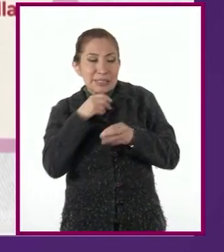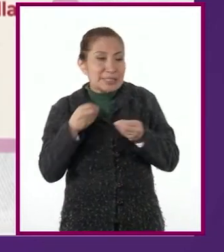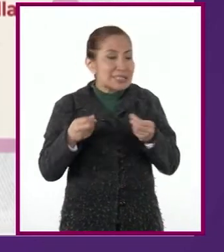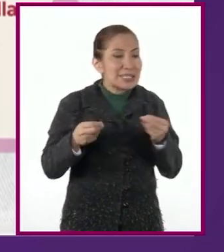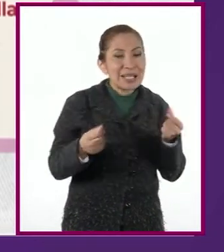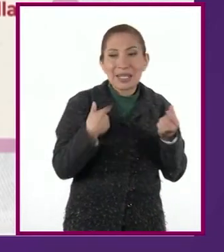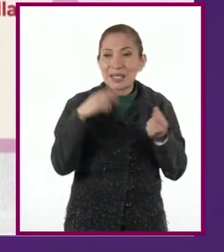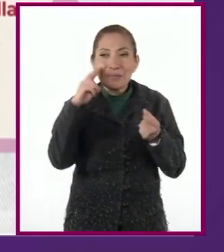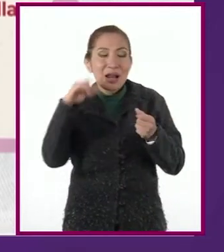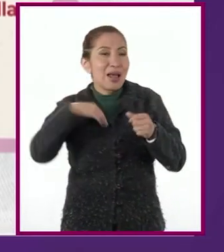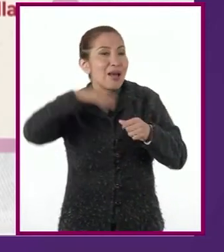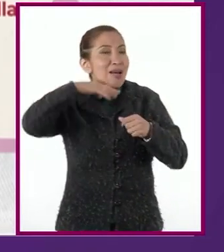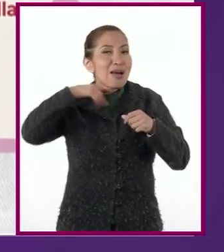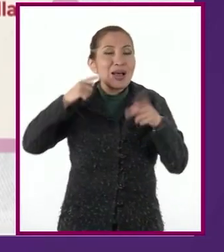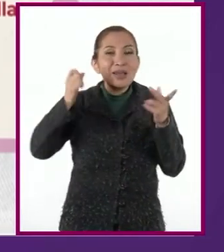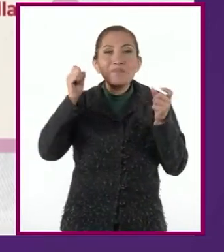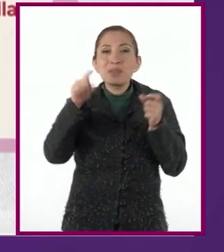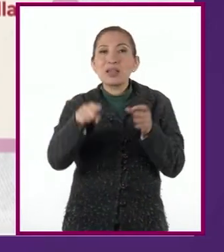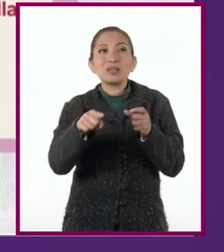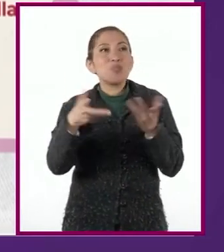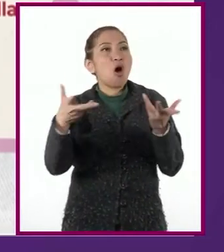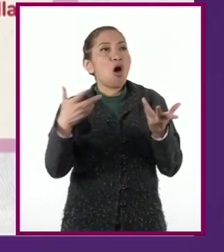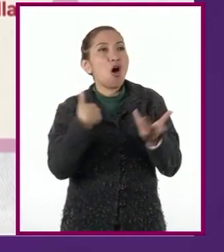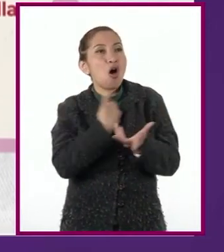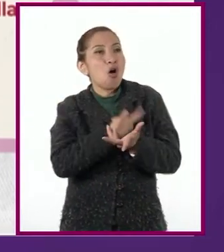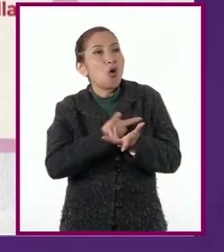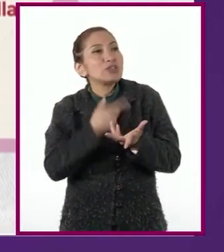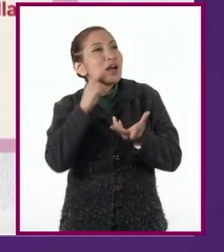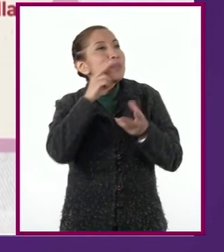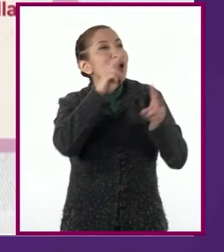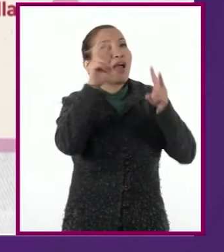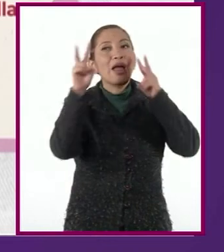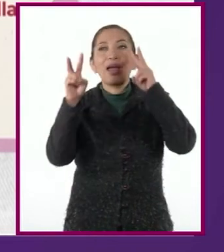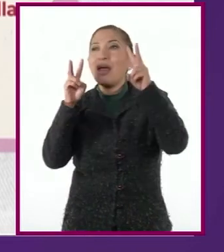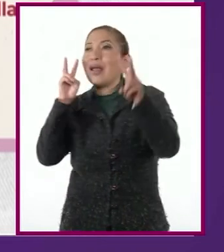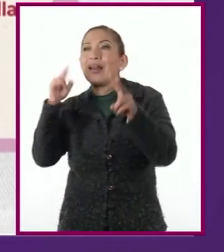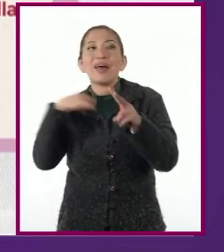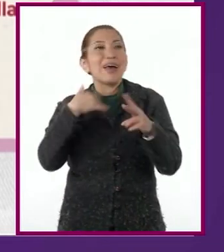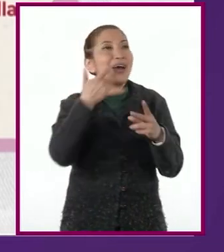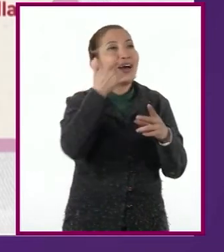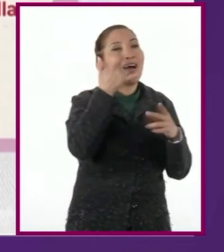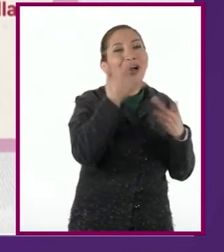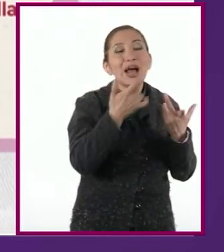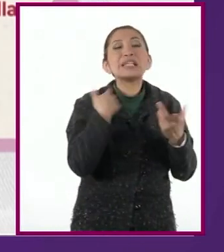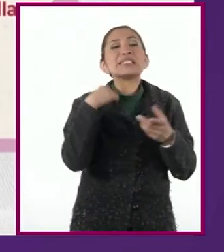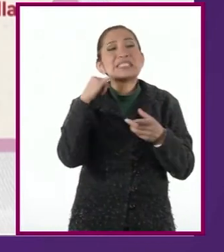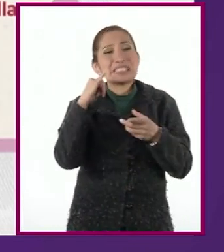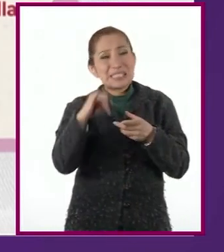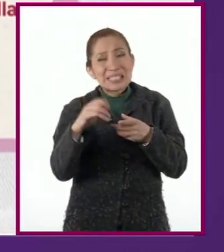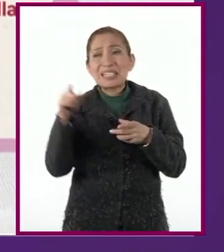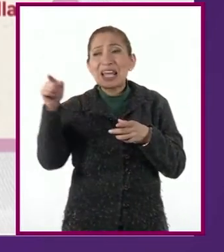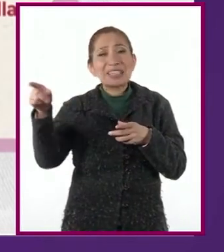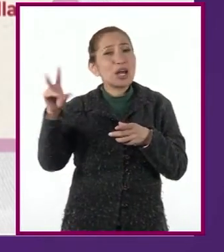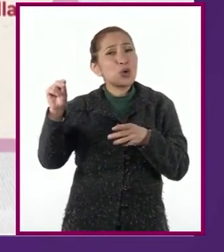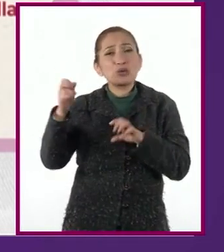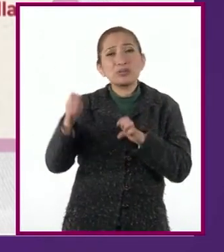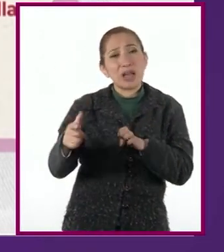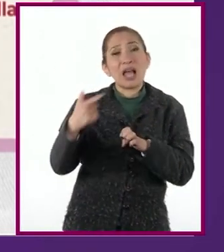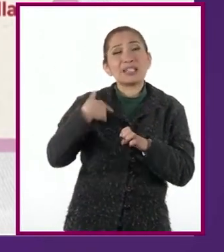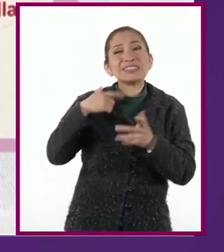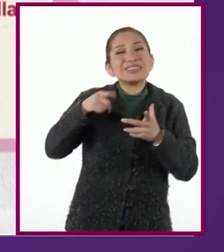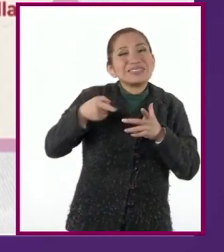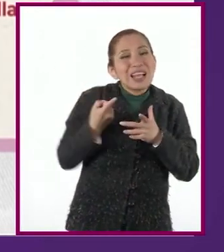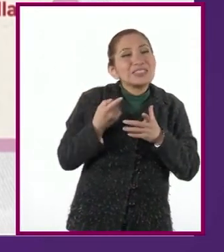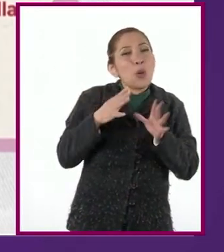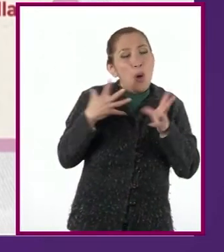y ver menos, y al mismo tiempo gustar de ir viendo todo. Aún la ausencia de ella es una cosa